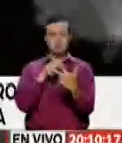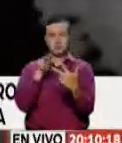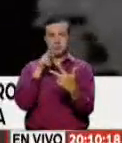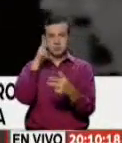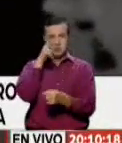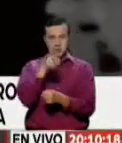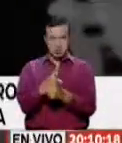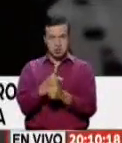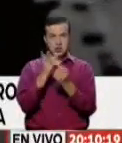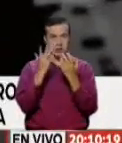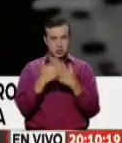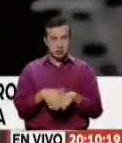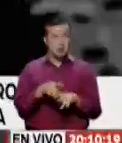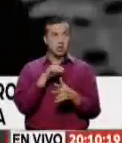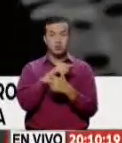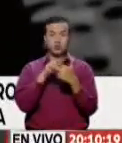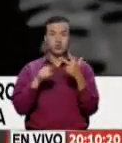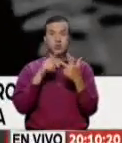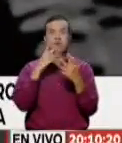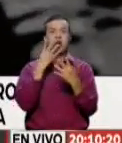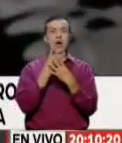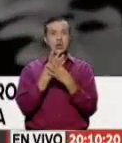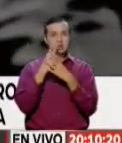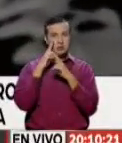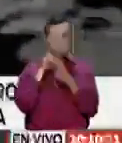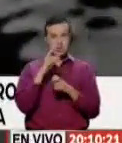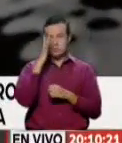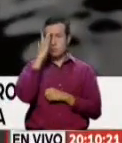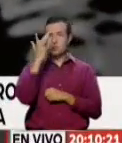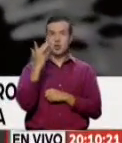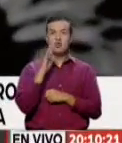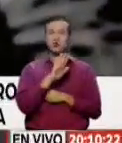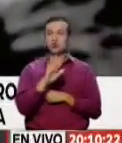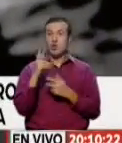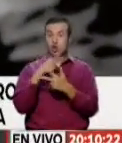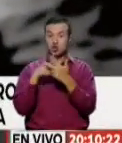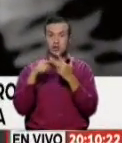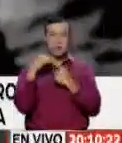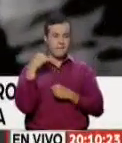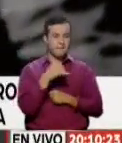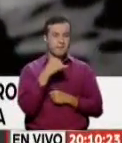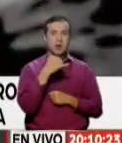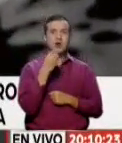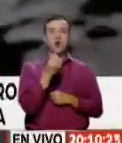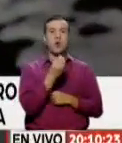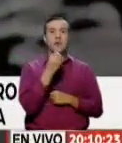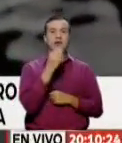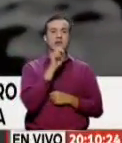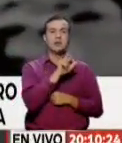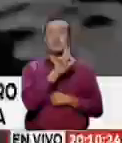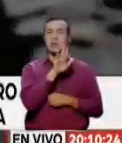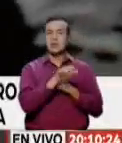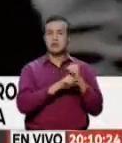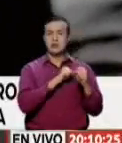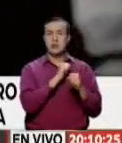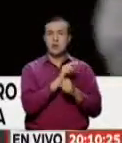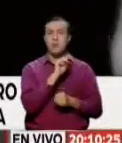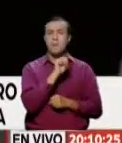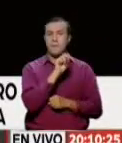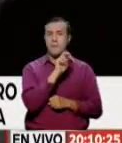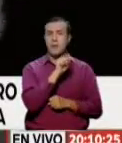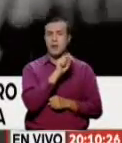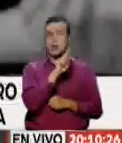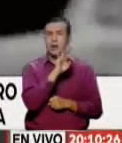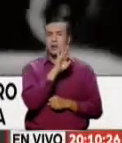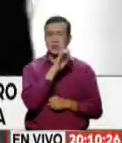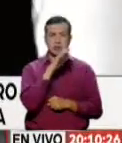de videocámaras. Fueron detenidos para la investigación tras un ataque sexual contra Marta, una joven de 35 años en un bar localizado